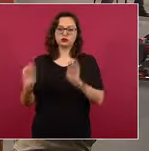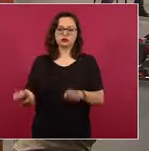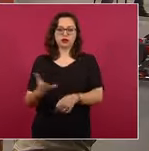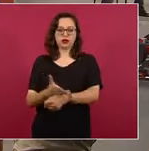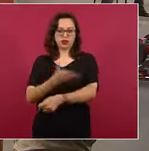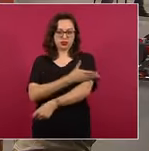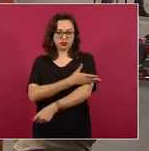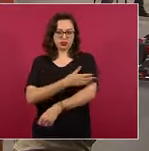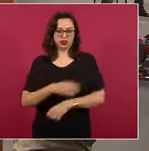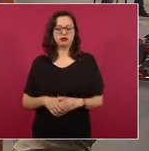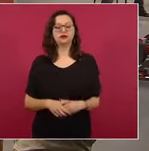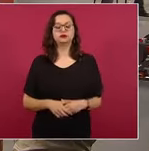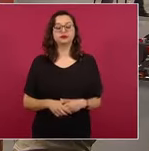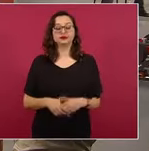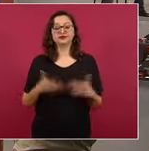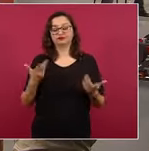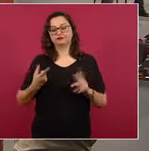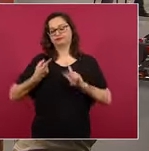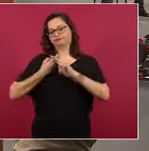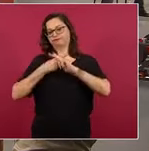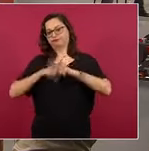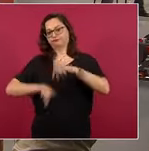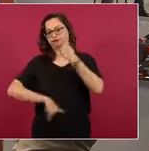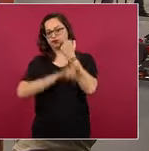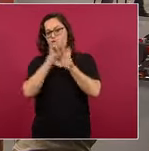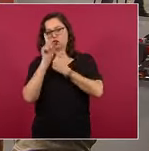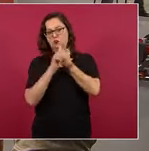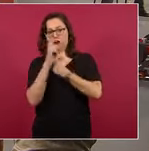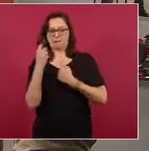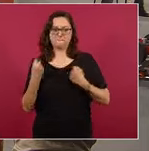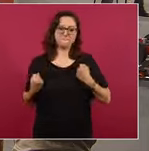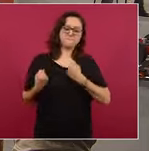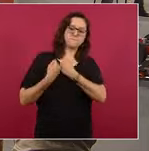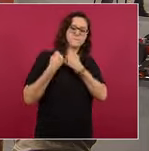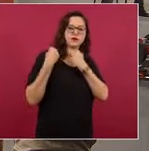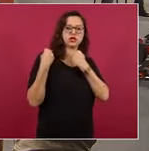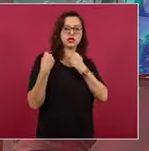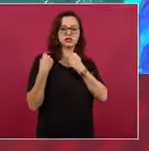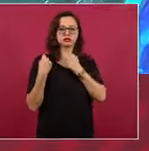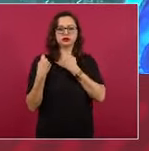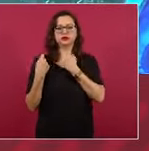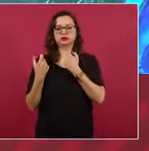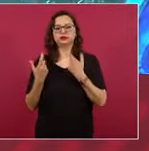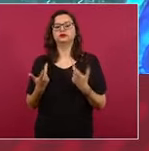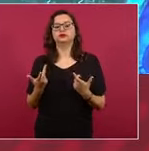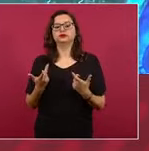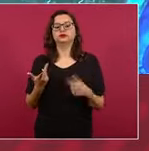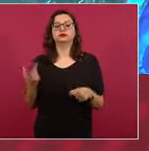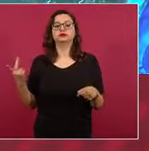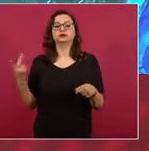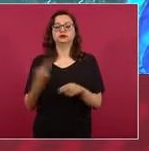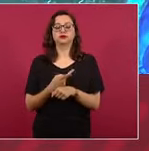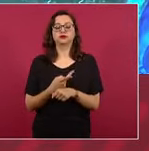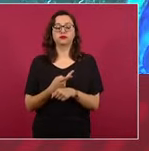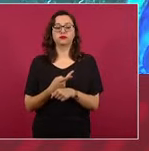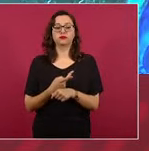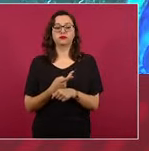Entonces, eso originó el conflicto, porque habían monterías, así se les llamaba,